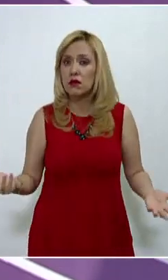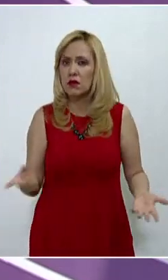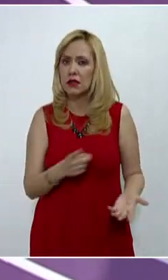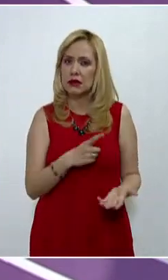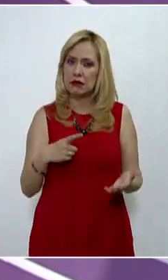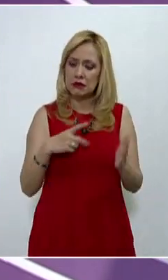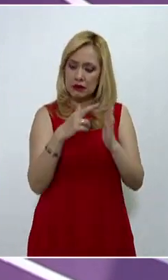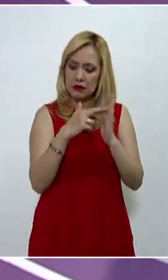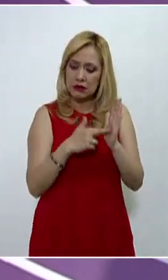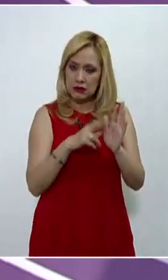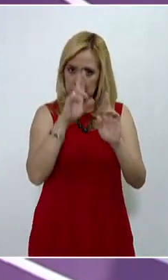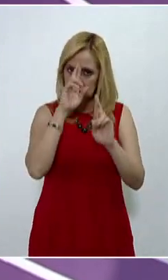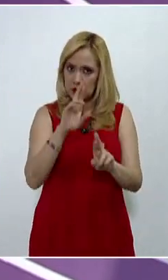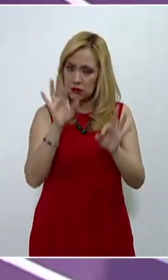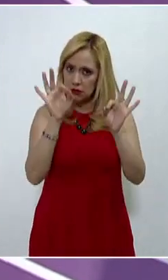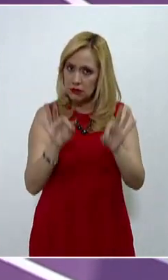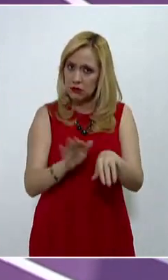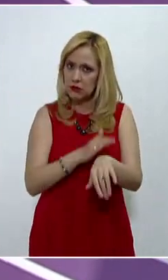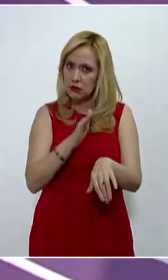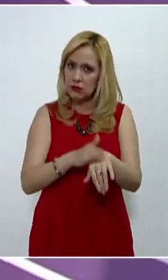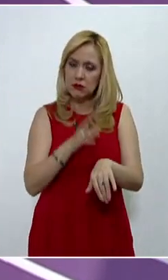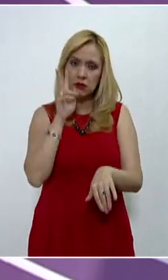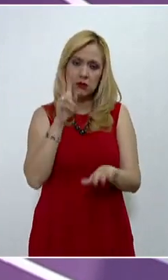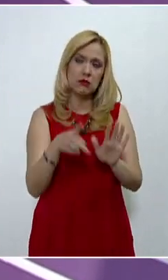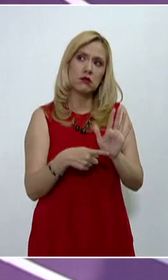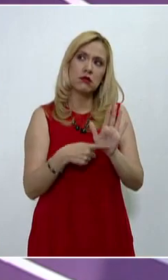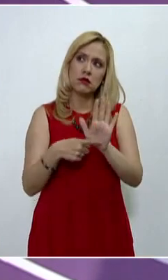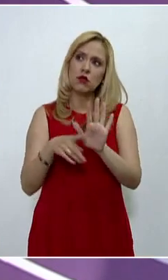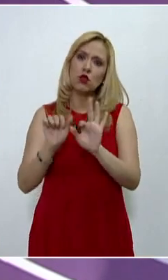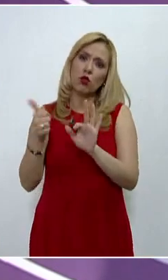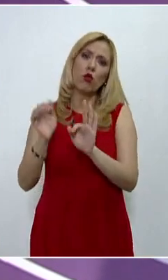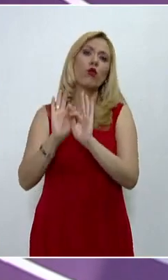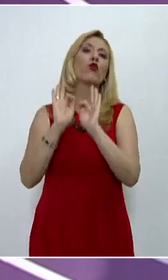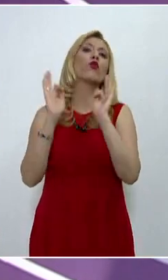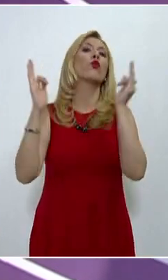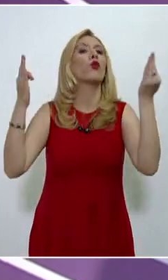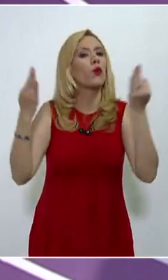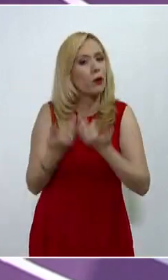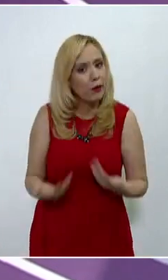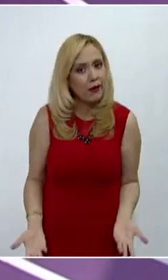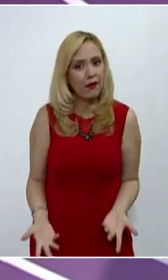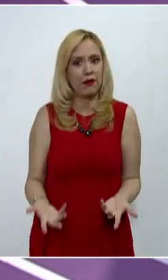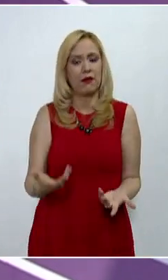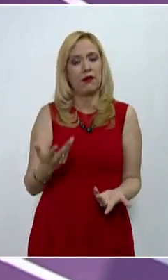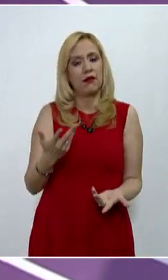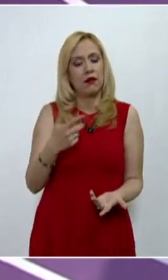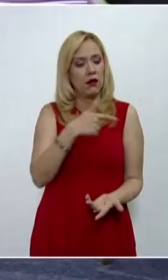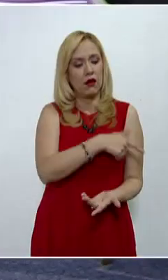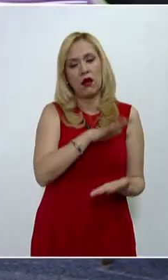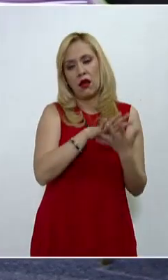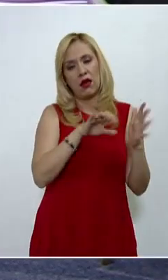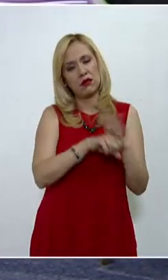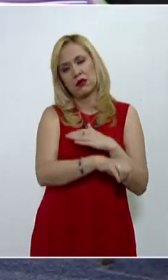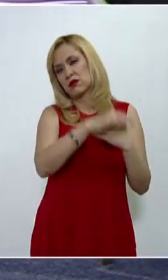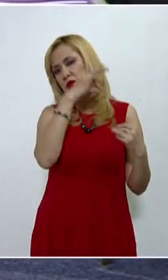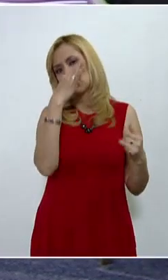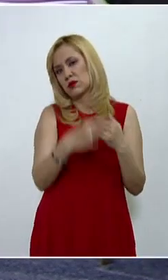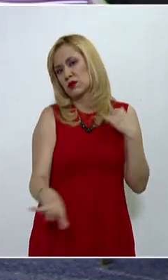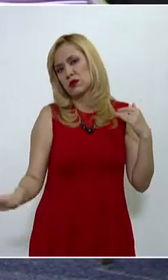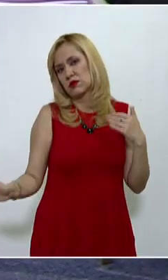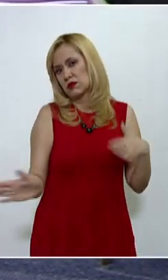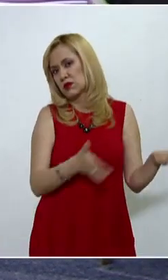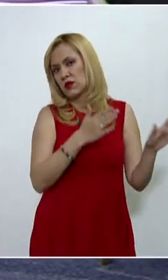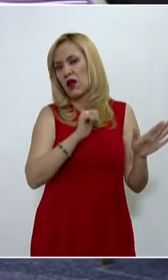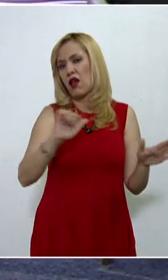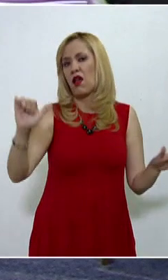reglas del debido proceso y bueno, que se vean estas medidas como con un carácter excepcional, como ha dicho ya la Corte Interamericana. Yo